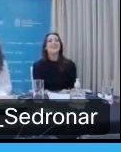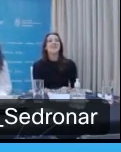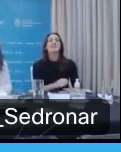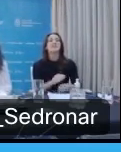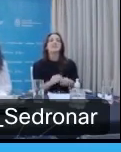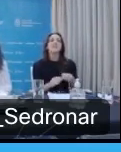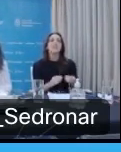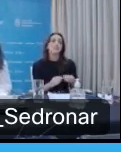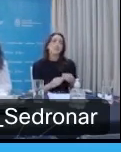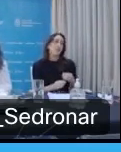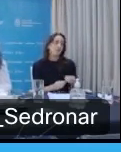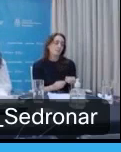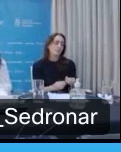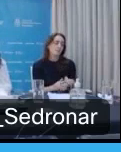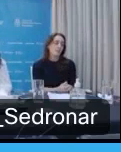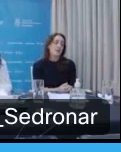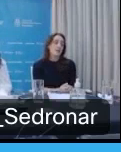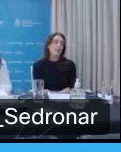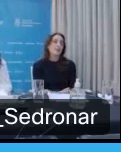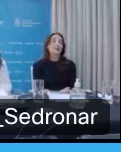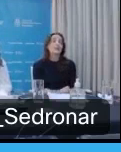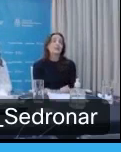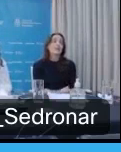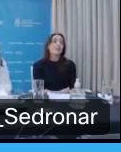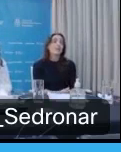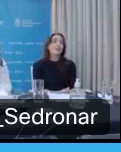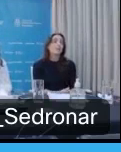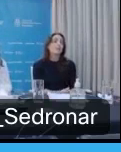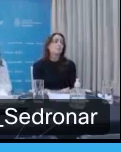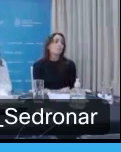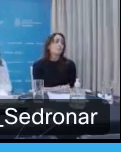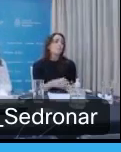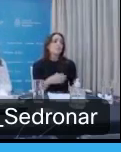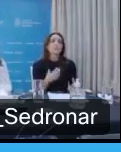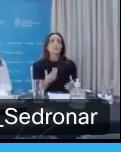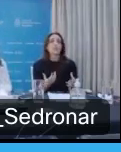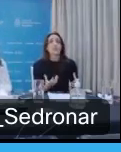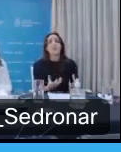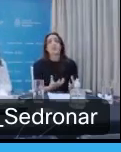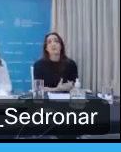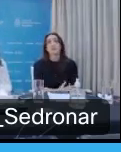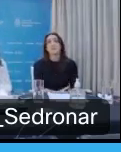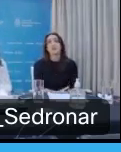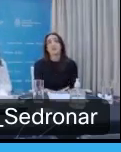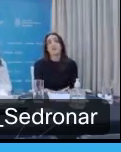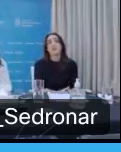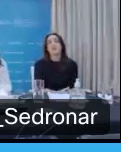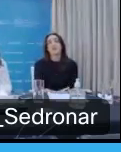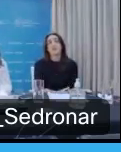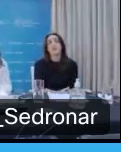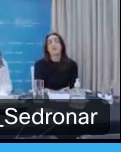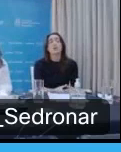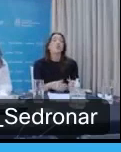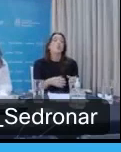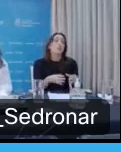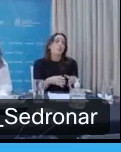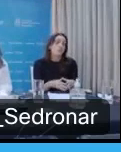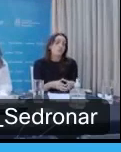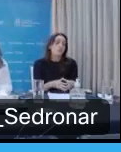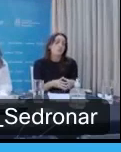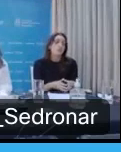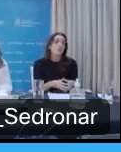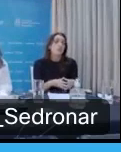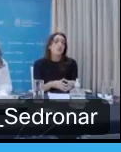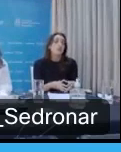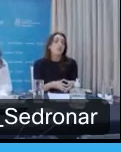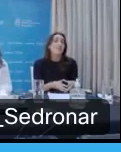Tenemos algunas ideas sobre la perspectiva de género. Ustedes saben, nosotros tenemos dentro de la Dirección de Prevención una coordinación, ¿no?,